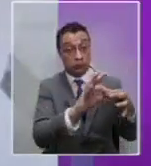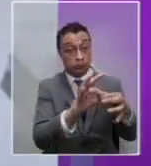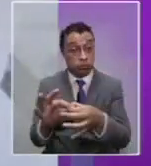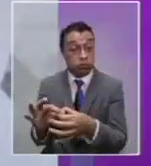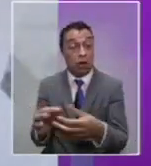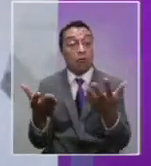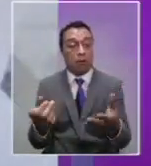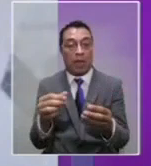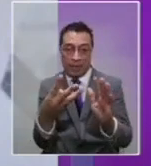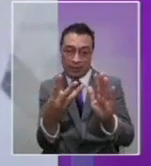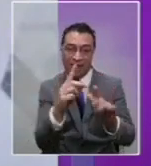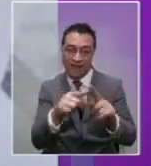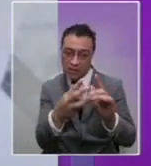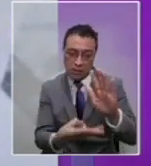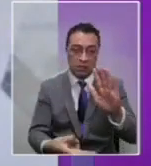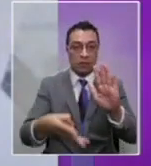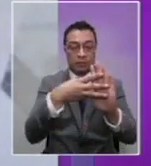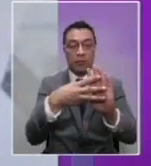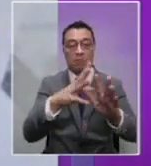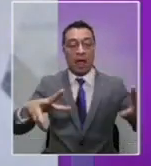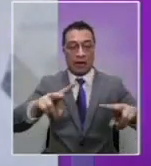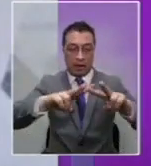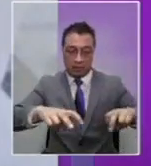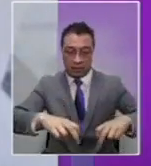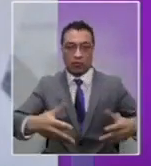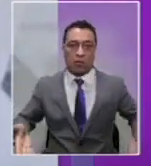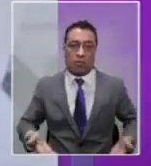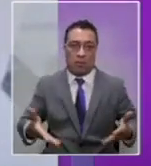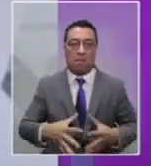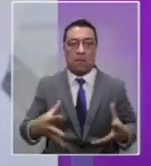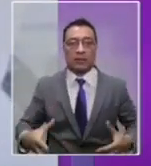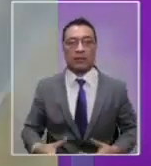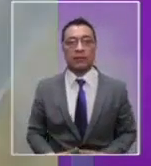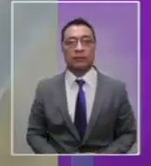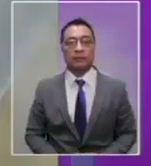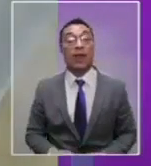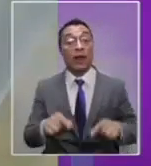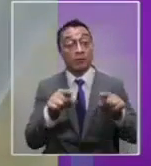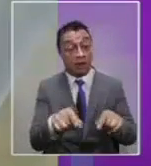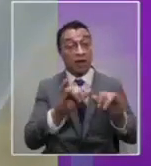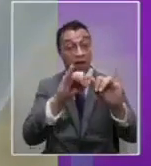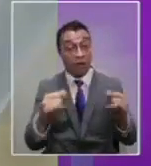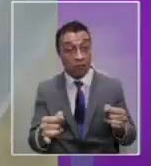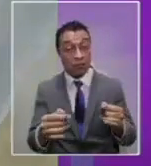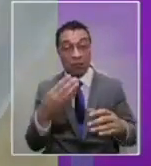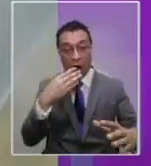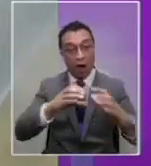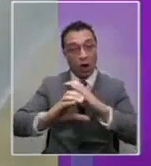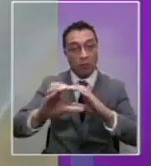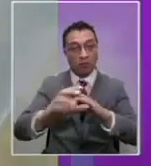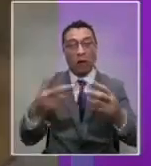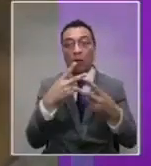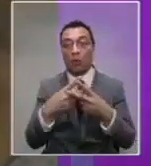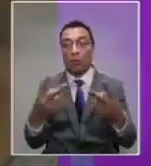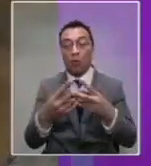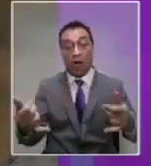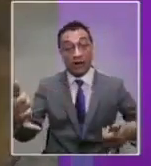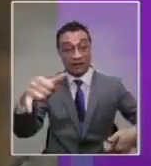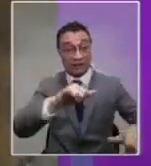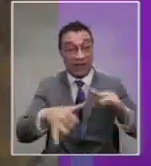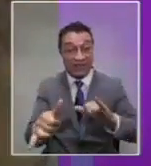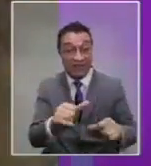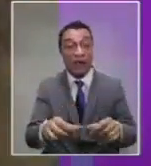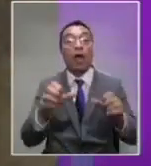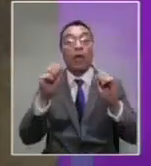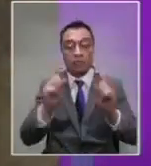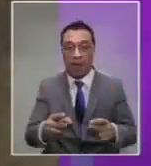esto ocurra necesitamos triplicar la actual tasa de investigadores activos. De esta forma, la comunicación y la divulgación